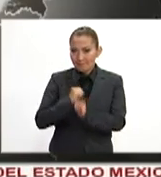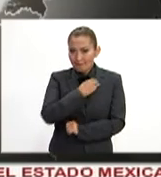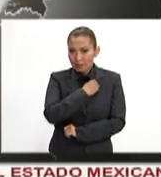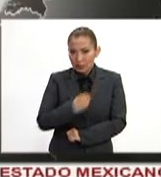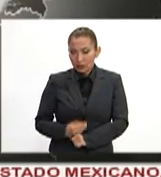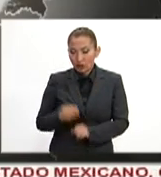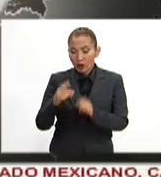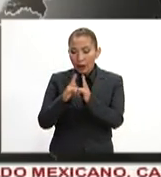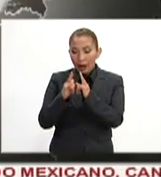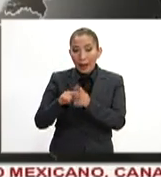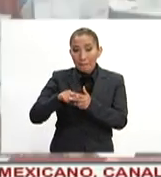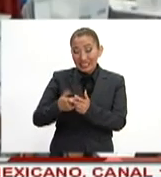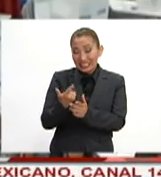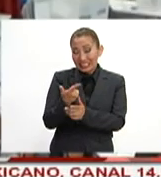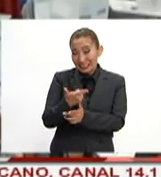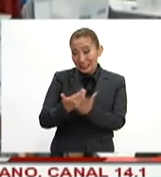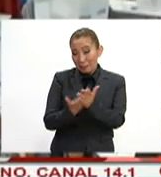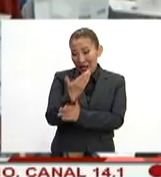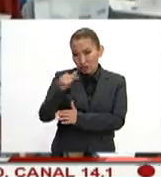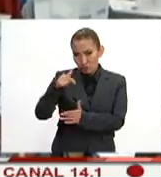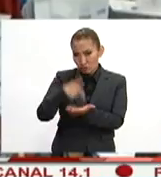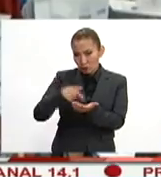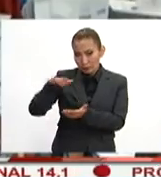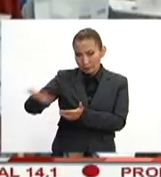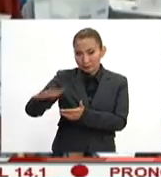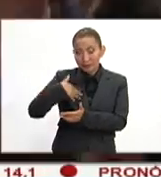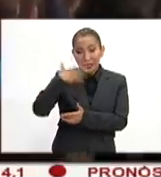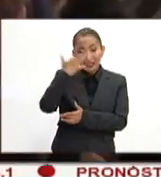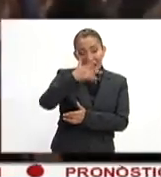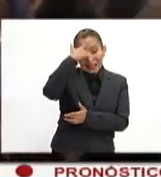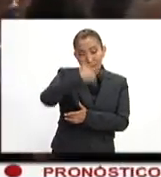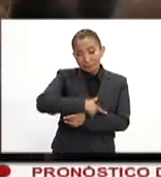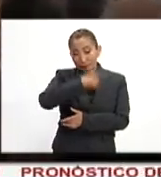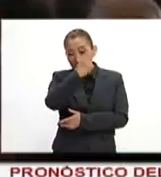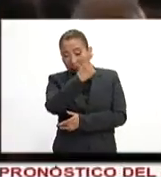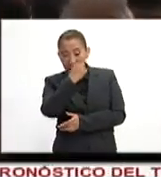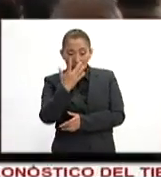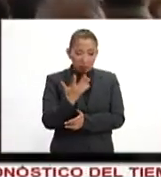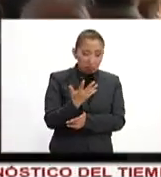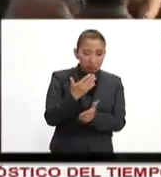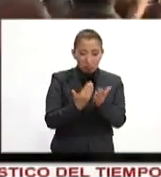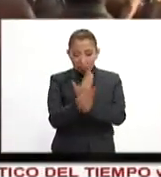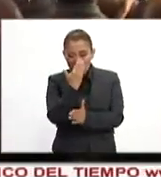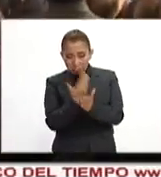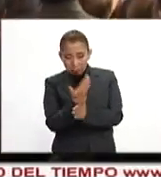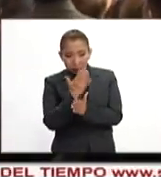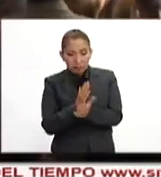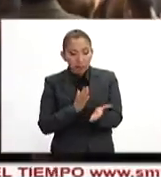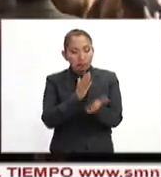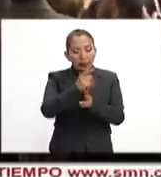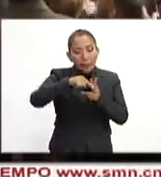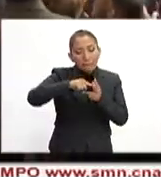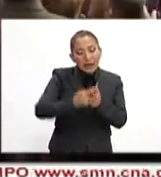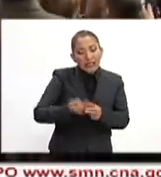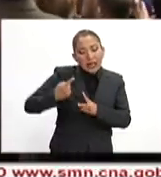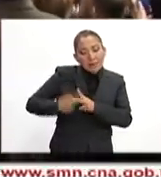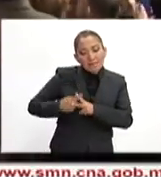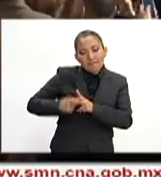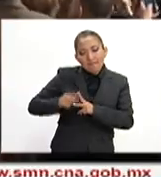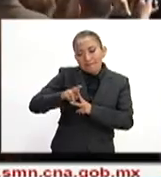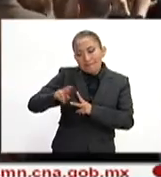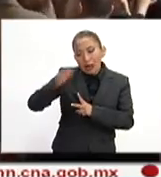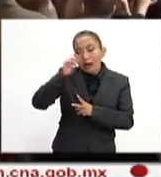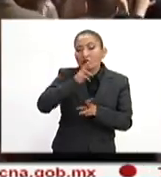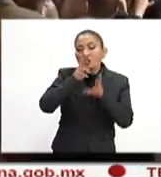Las casillas se abrieron a las 7 de la mañana hora local y van a cerrar a las 10 de la noche. Entre la 1 y las 5 de la mañana se van a empezar a reconocer